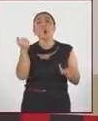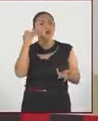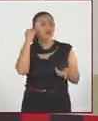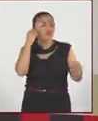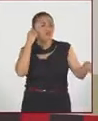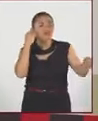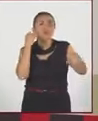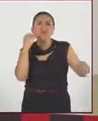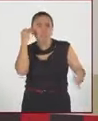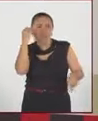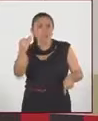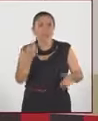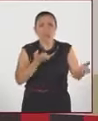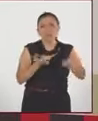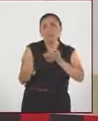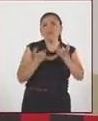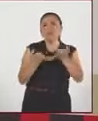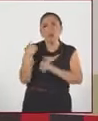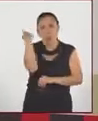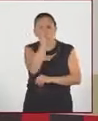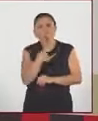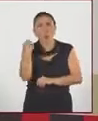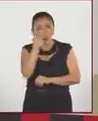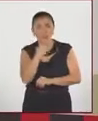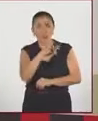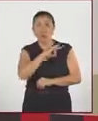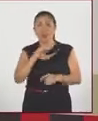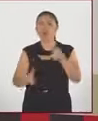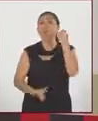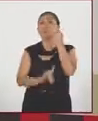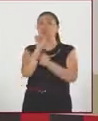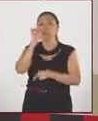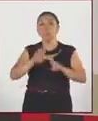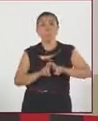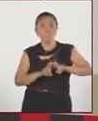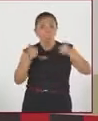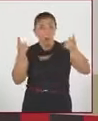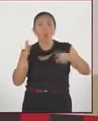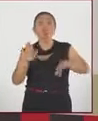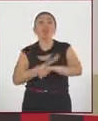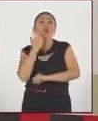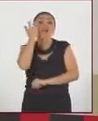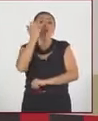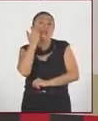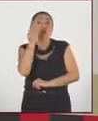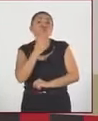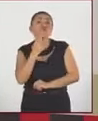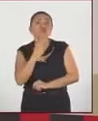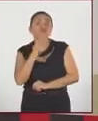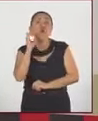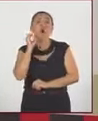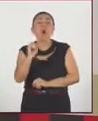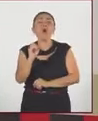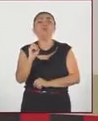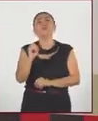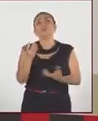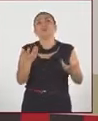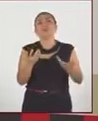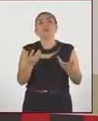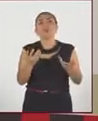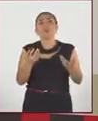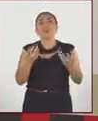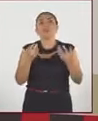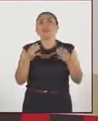de actividad física. Hay fracturas por sobreuso o fracturas por estrés, sobre todo en pacientes,